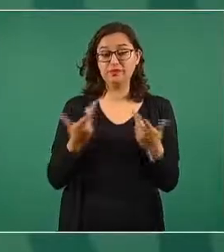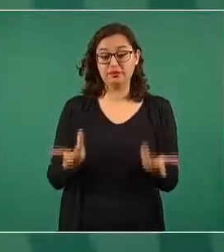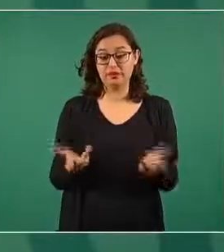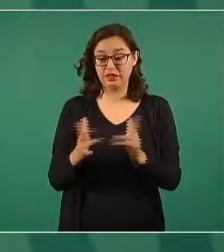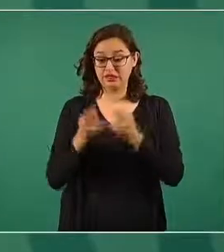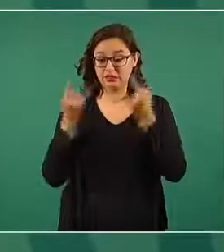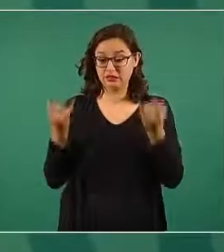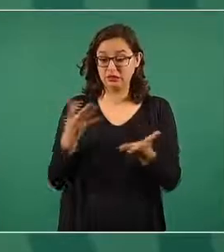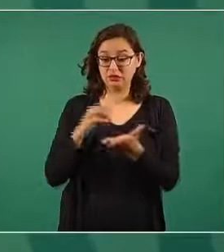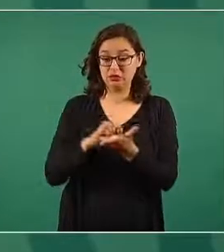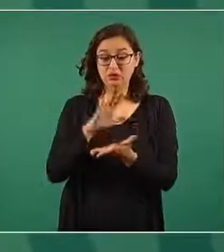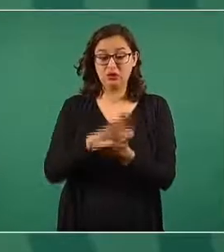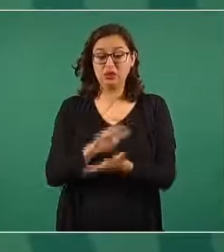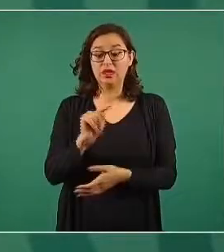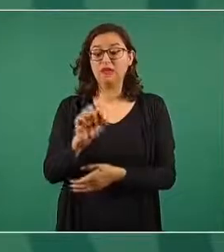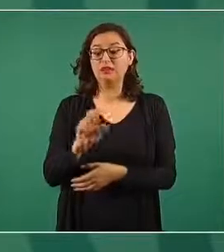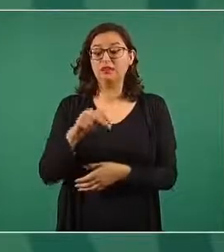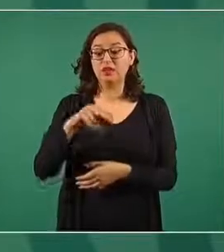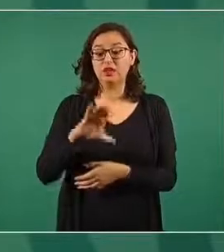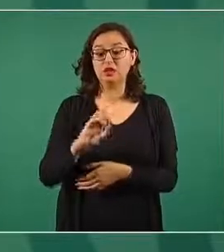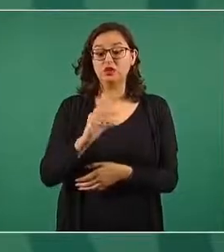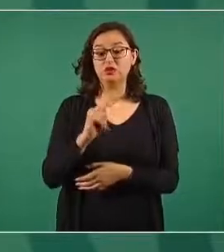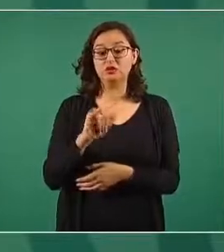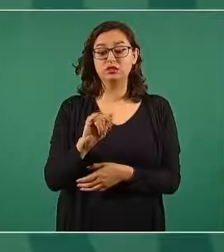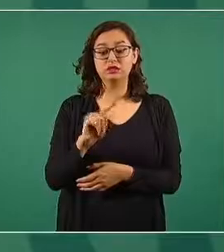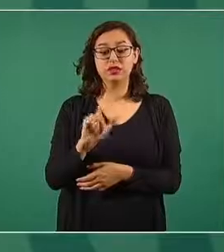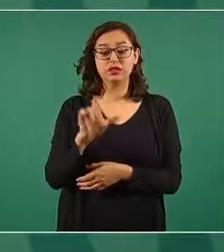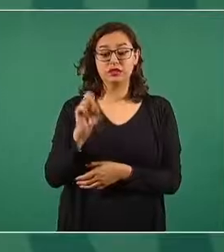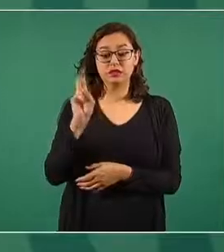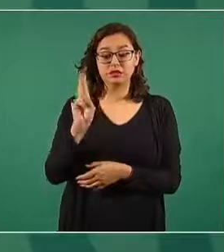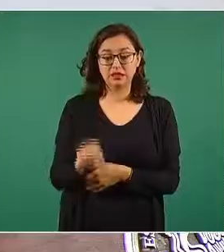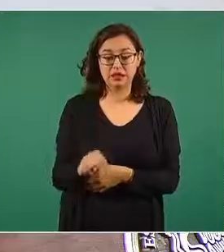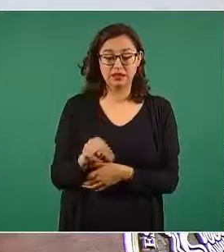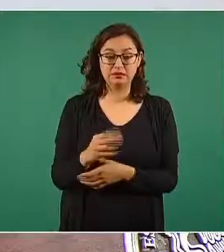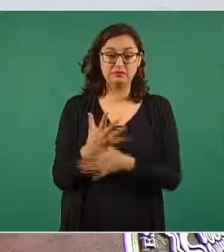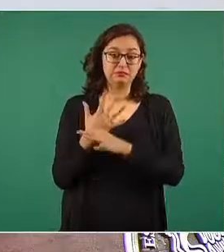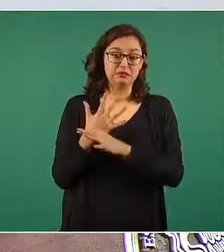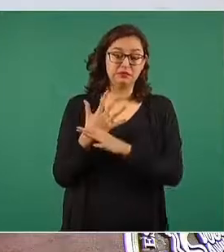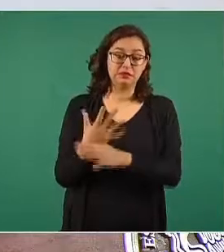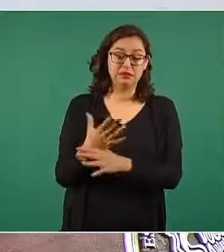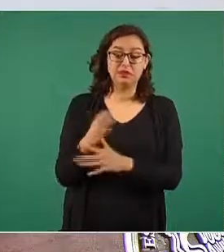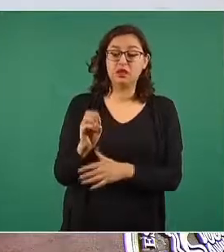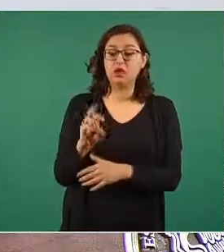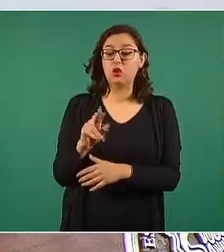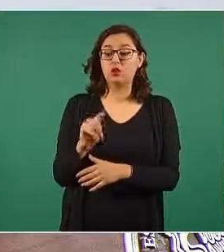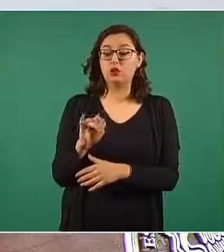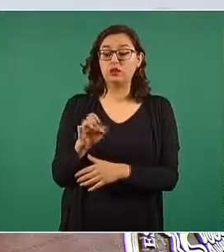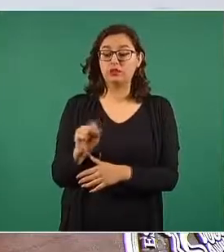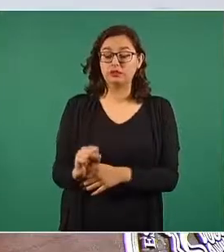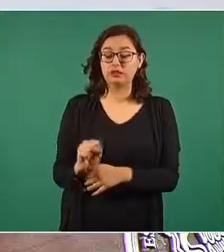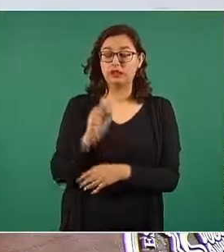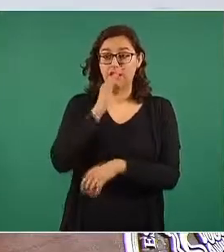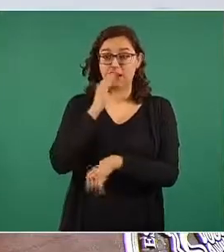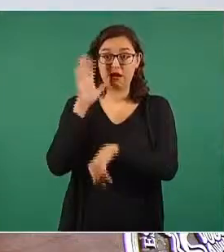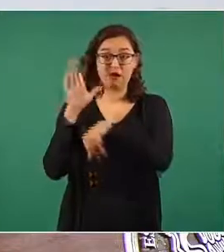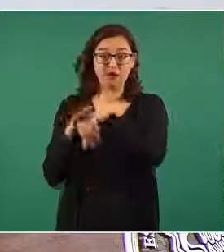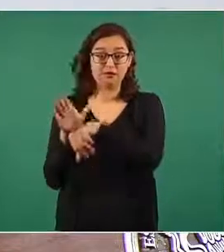parte de Cortés, enviado al rey, un día